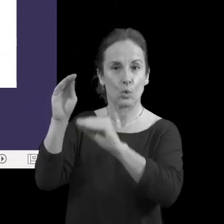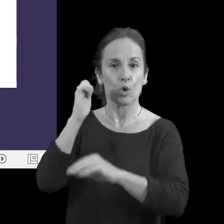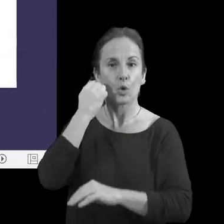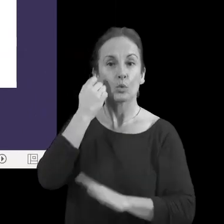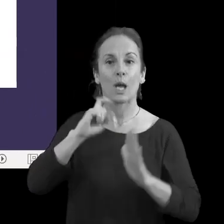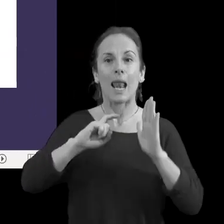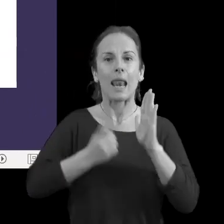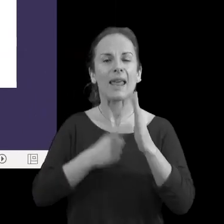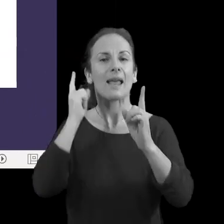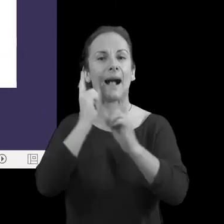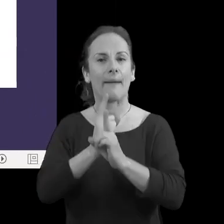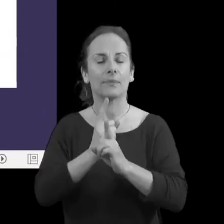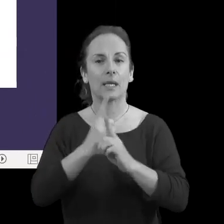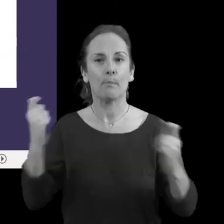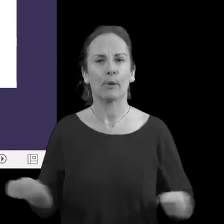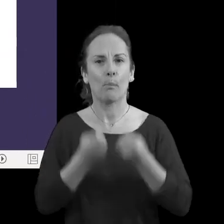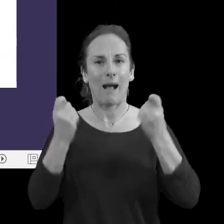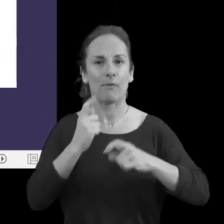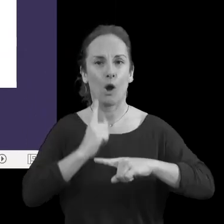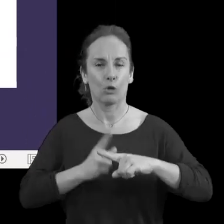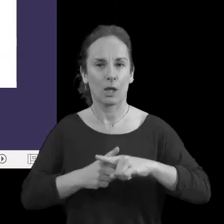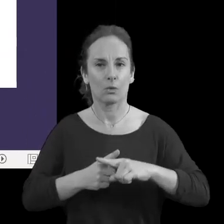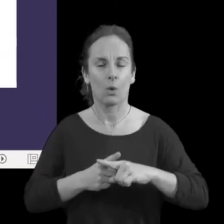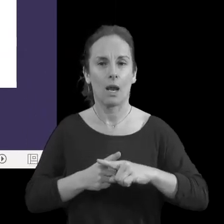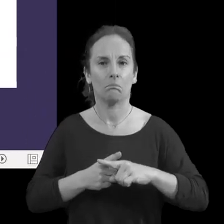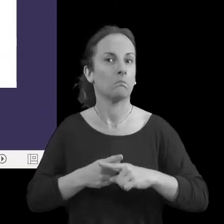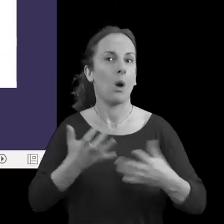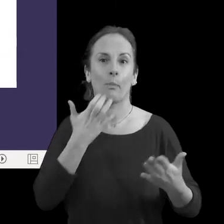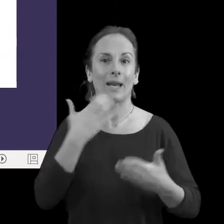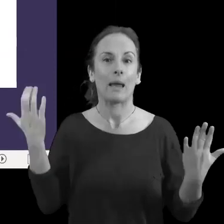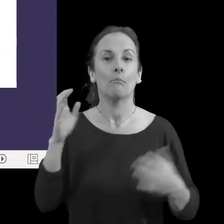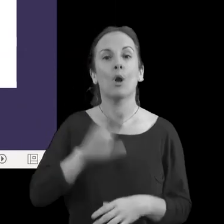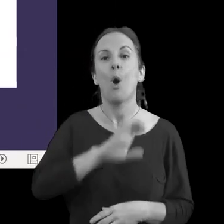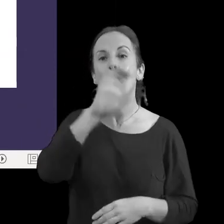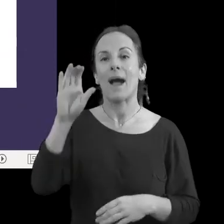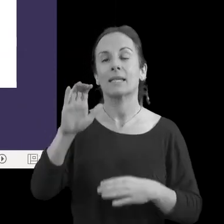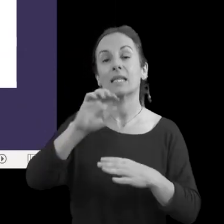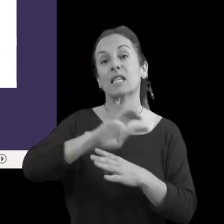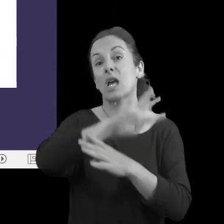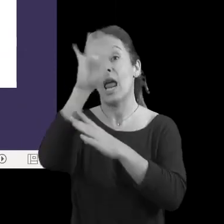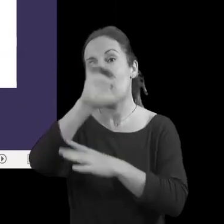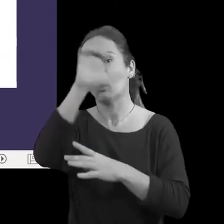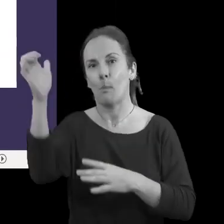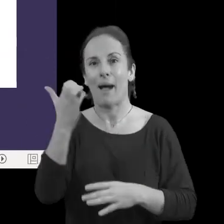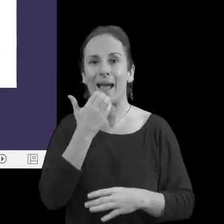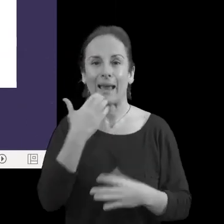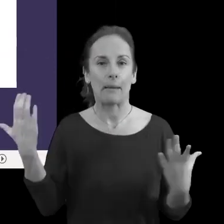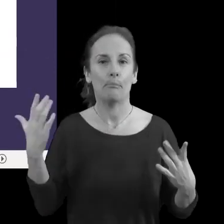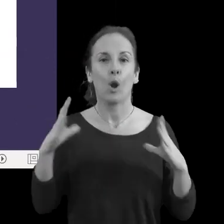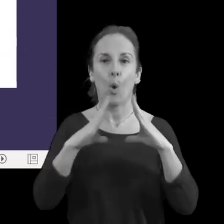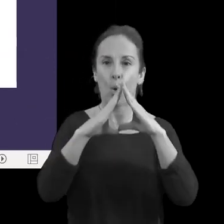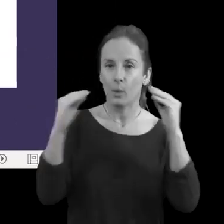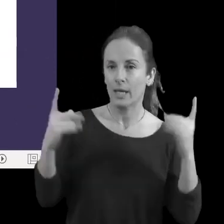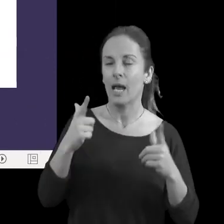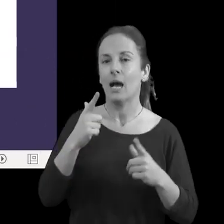ley antipropaganda homosexual, ¿no? O qué pasa, por ejemplo, en los países del este de Europa ahora mismo, como Hungría o Polonia, donde